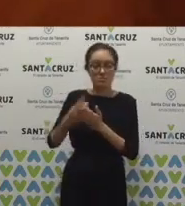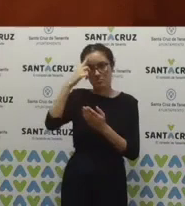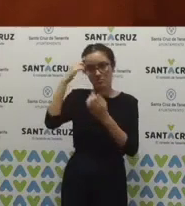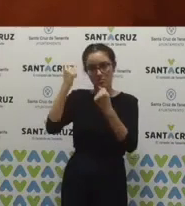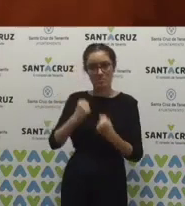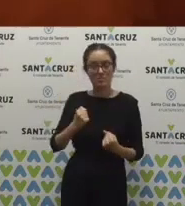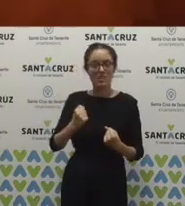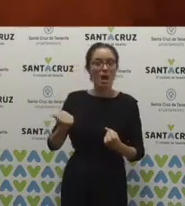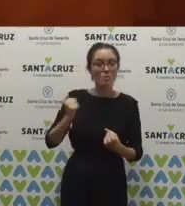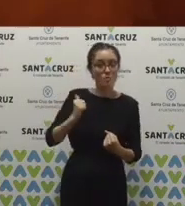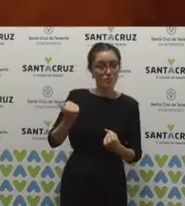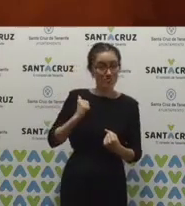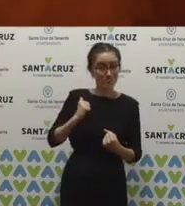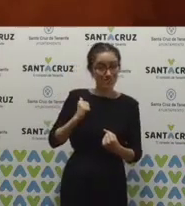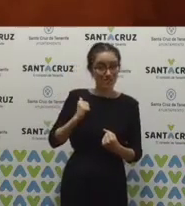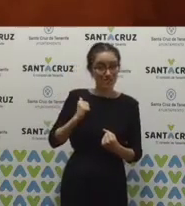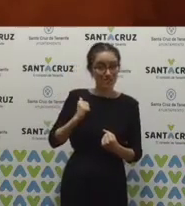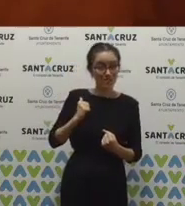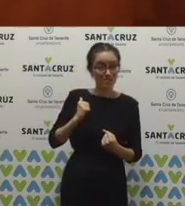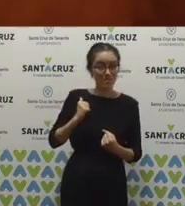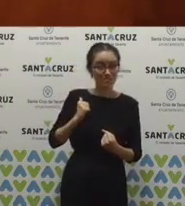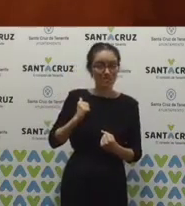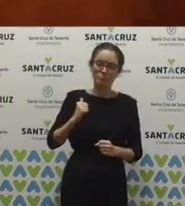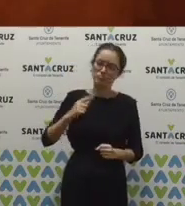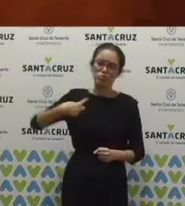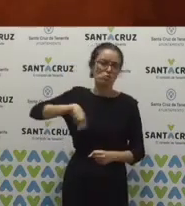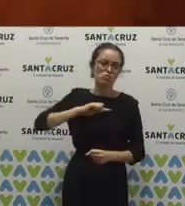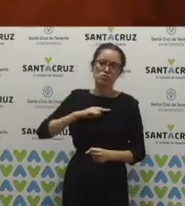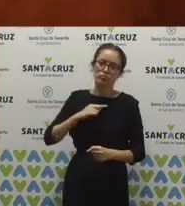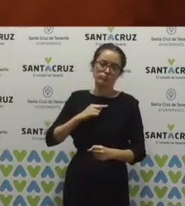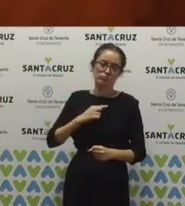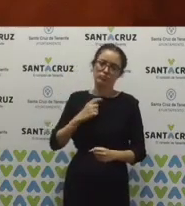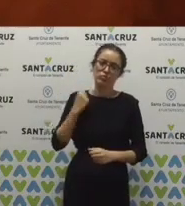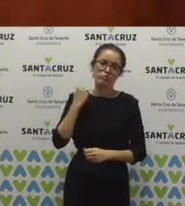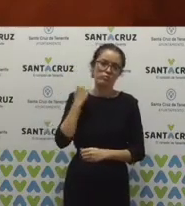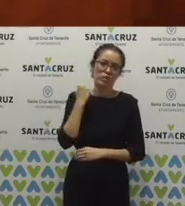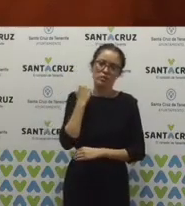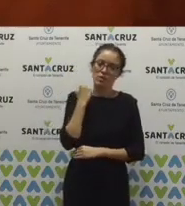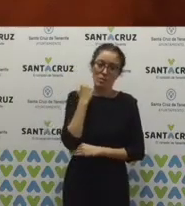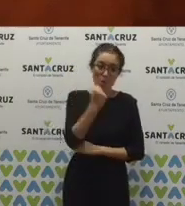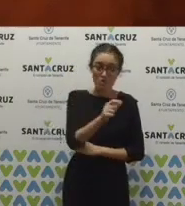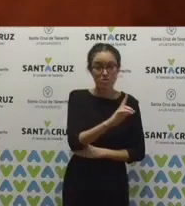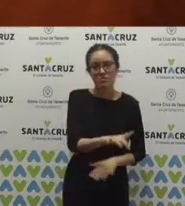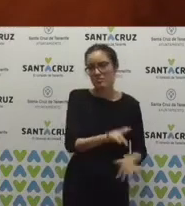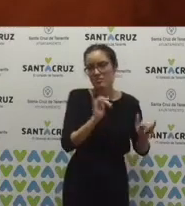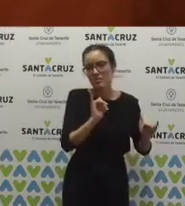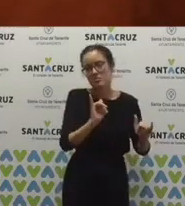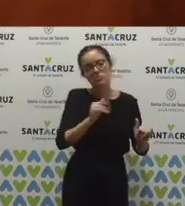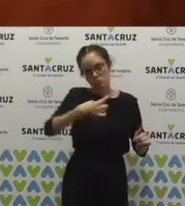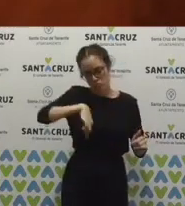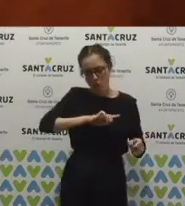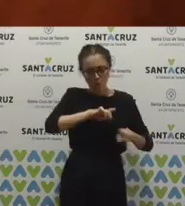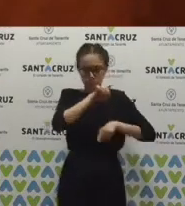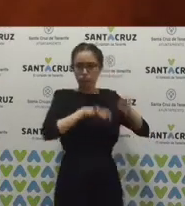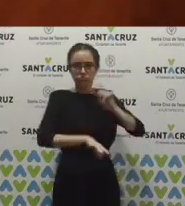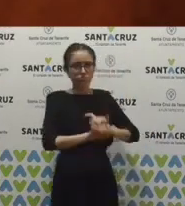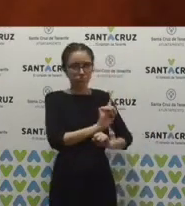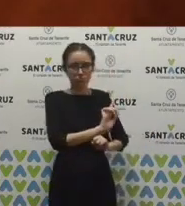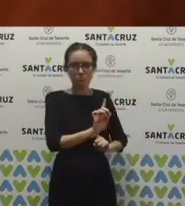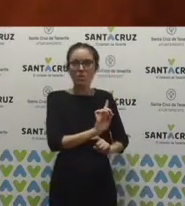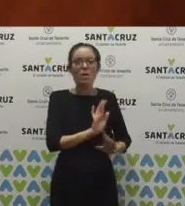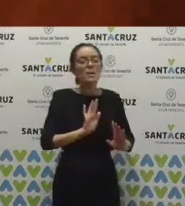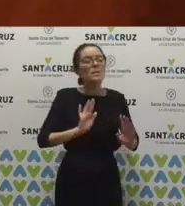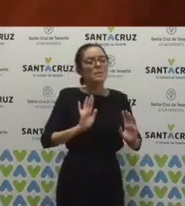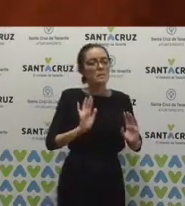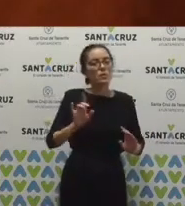grupo no hubiese votado a favor y luego no vamos a reconsiderar el voto ni se puede hacer pero si quiere hacer constar que ustedes han